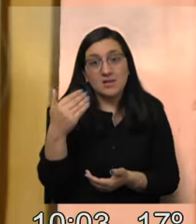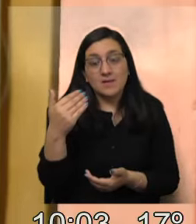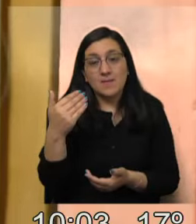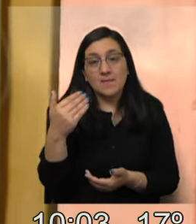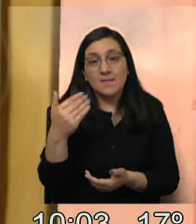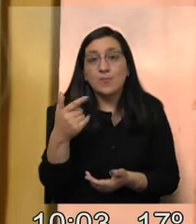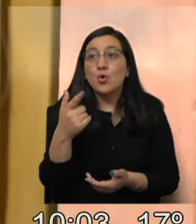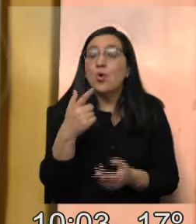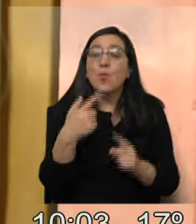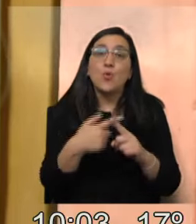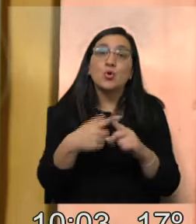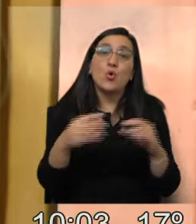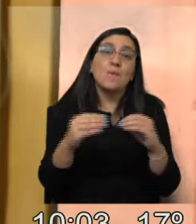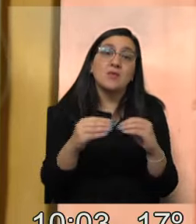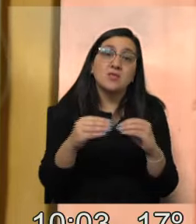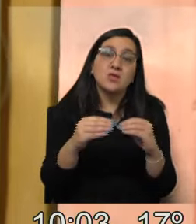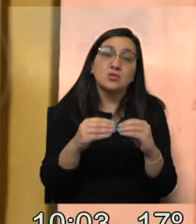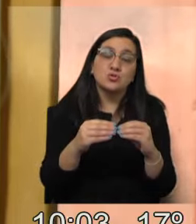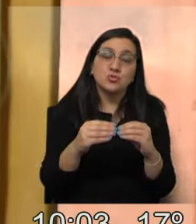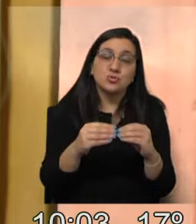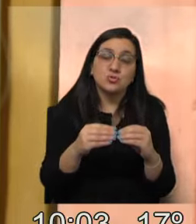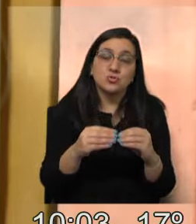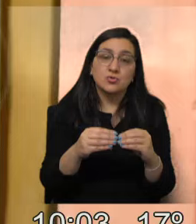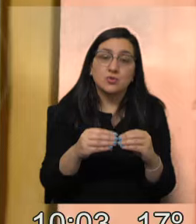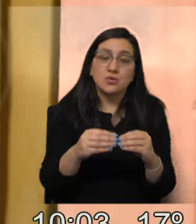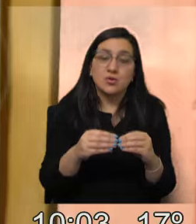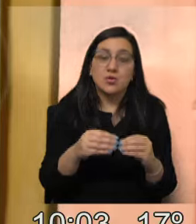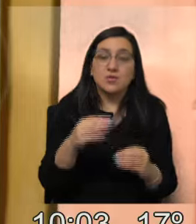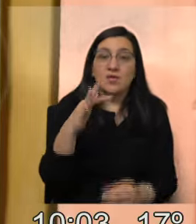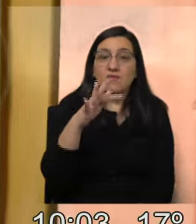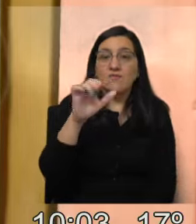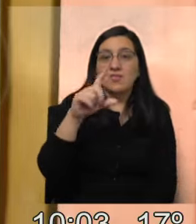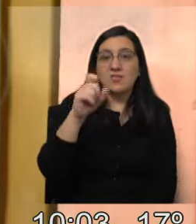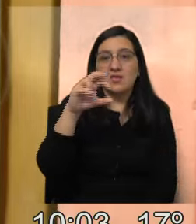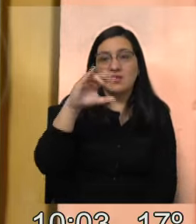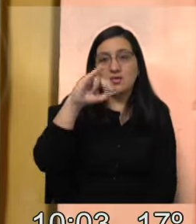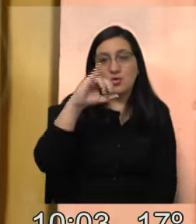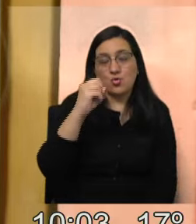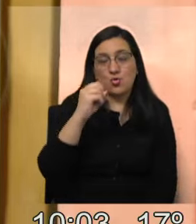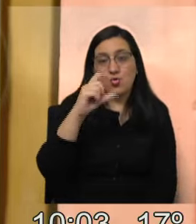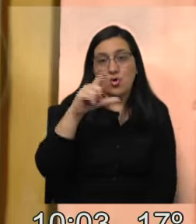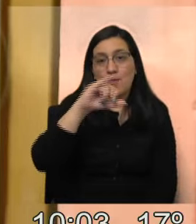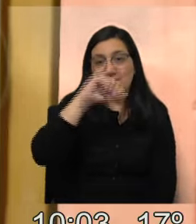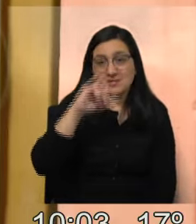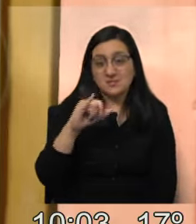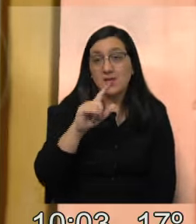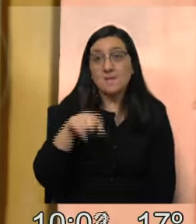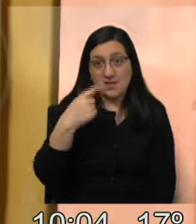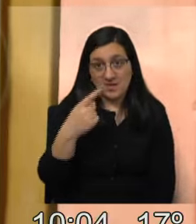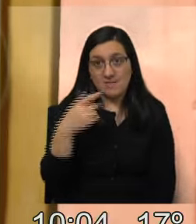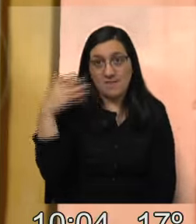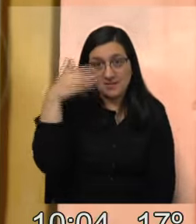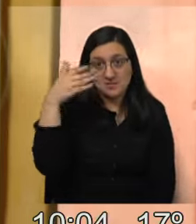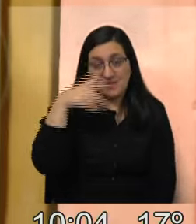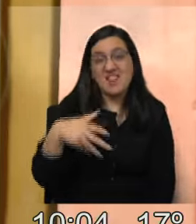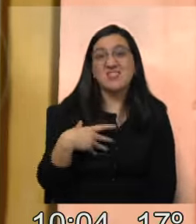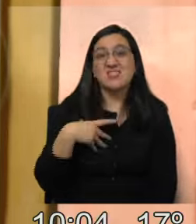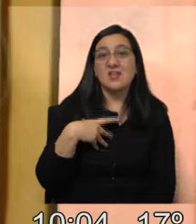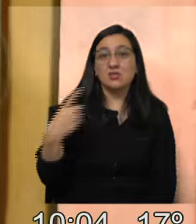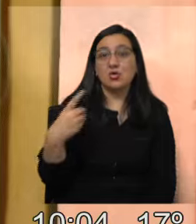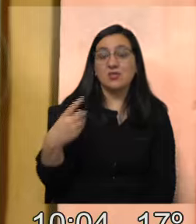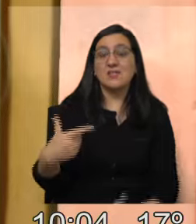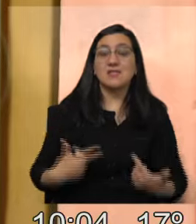de compañeros que, fundamentalmente, Federico López, que va a estar mañana en la mesa redonda, es un director de